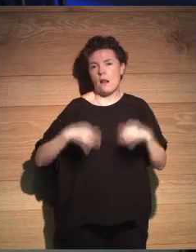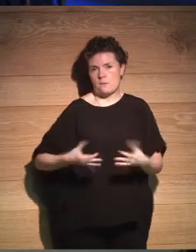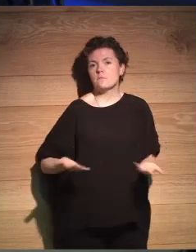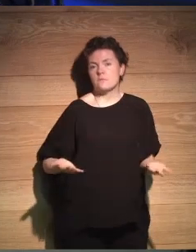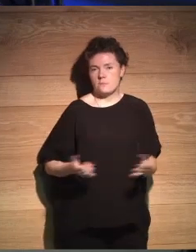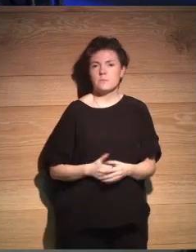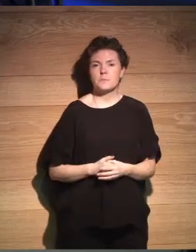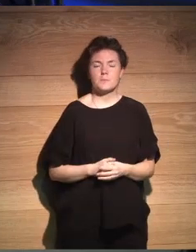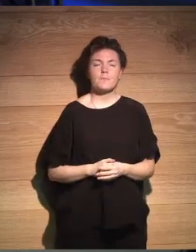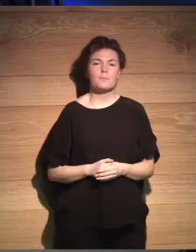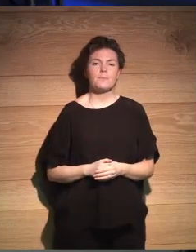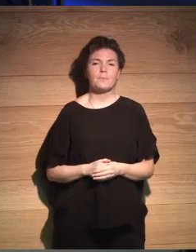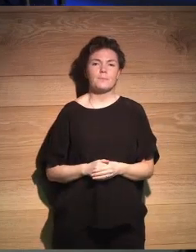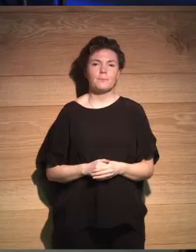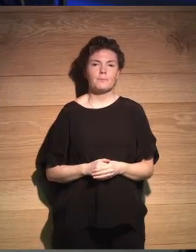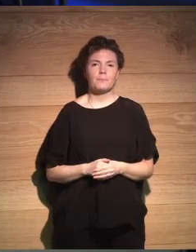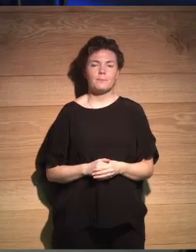¿no?